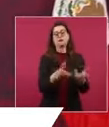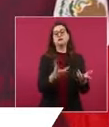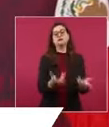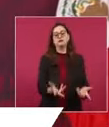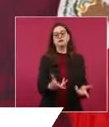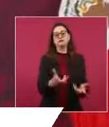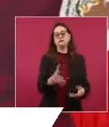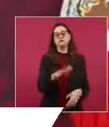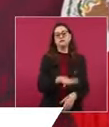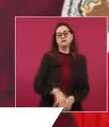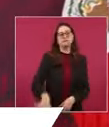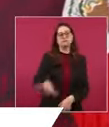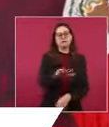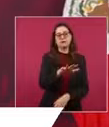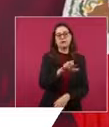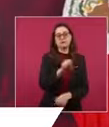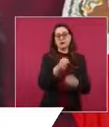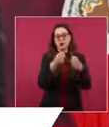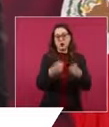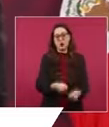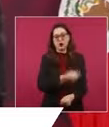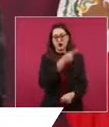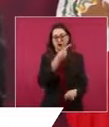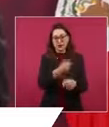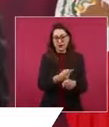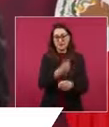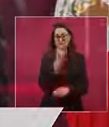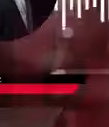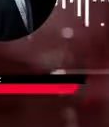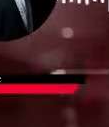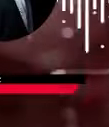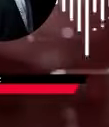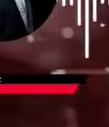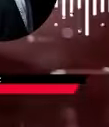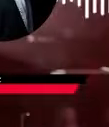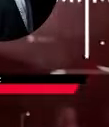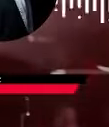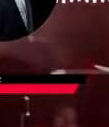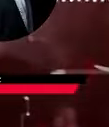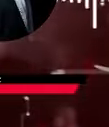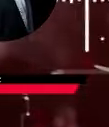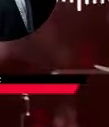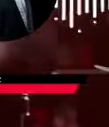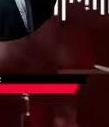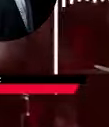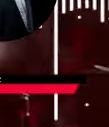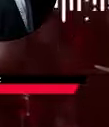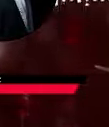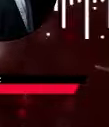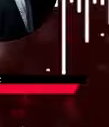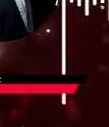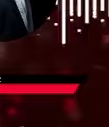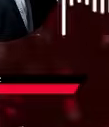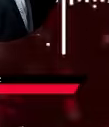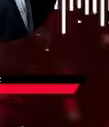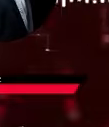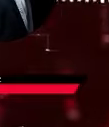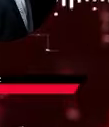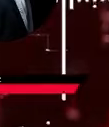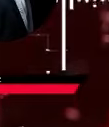un primer tema es precisamente el caso de Genaro García Luna. ¿Cómo estás, José Reyes? Buenos días. ¿Qué